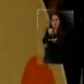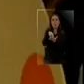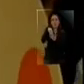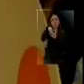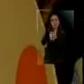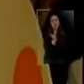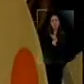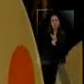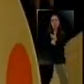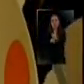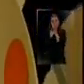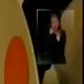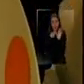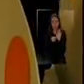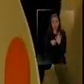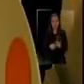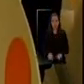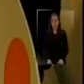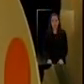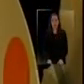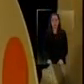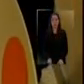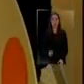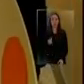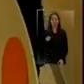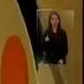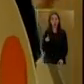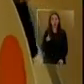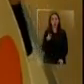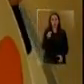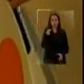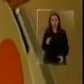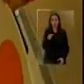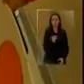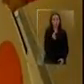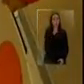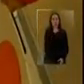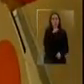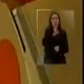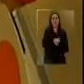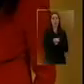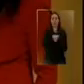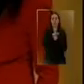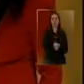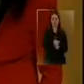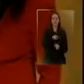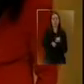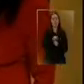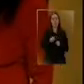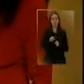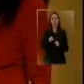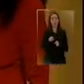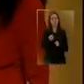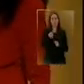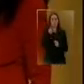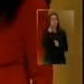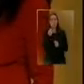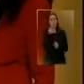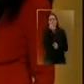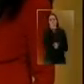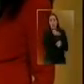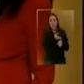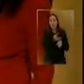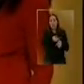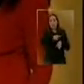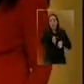estar. Ajá. Yo te la puedo mostrar acá. A diferencia de los otros orificios donde no hay madriguera, el animal no puede entrar. Entonces lo que nosotros medimos es